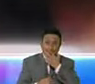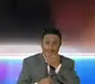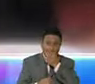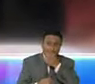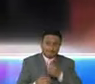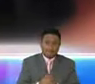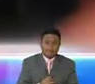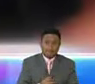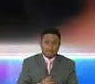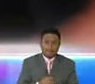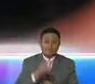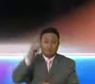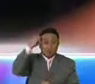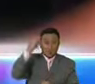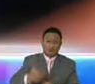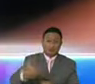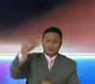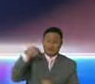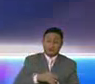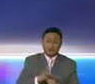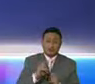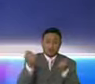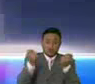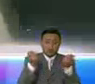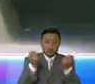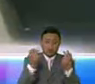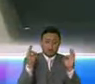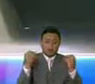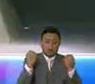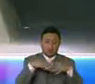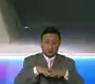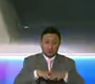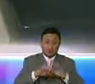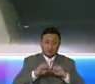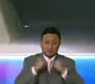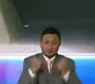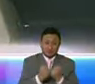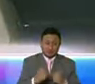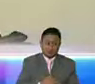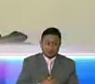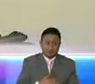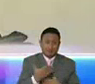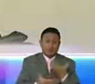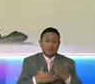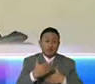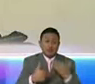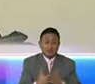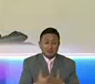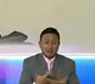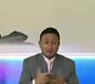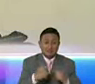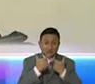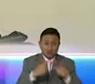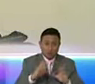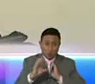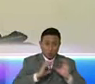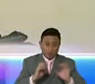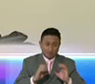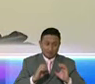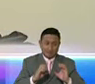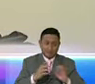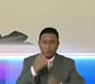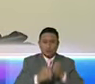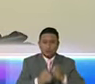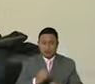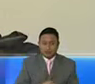redes ha sido el afán del gobierno anterior, que esto podría poner en riesgo la libertad de expresión. Definitivamente termina siendo amenazante para